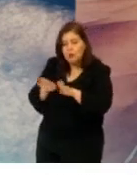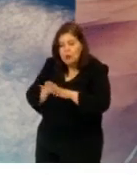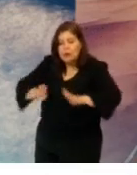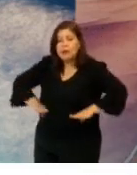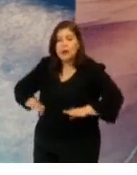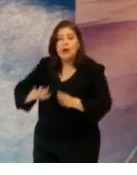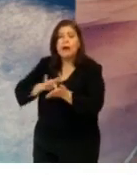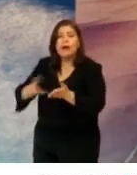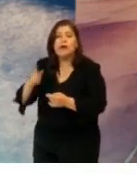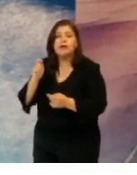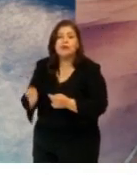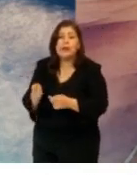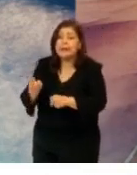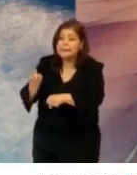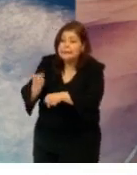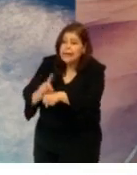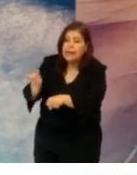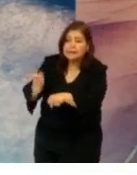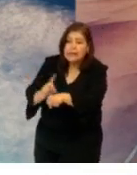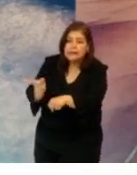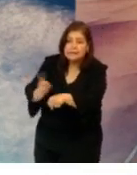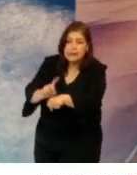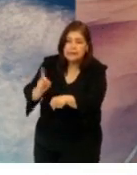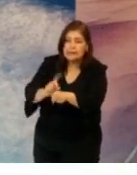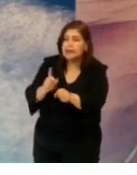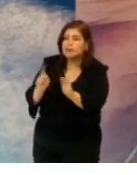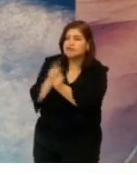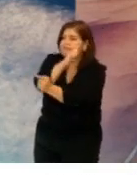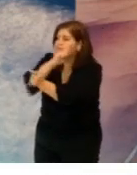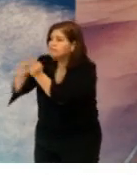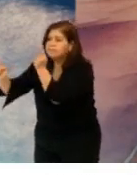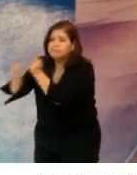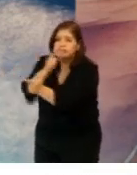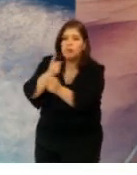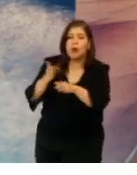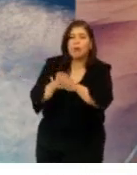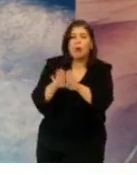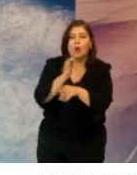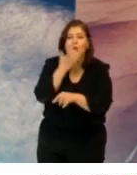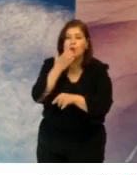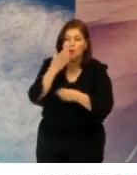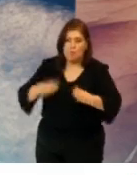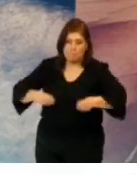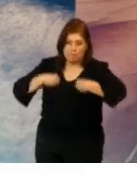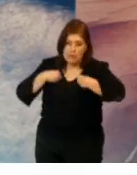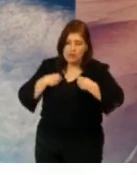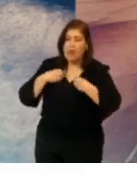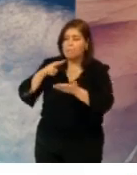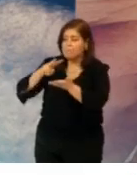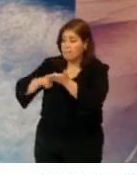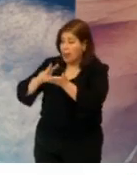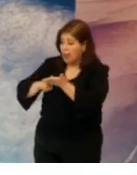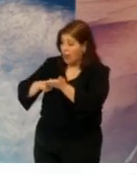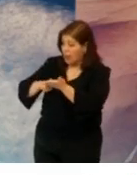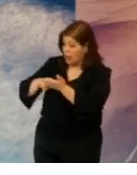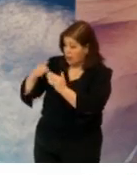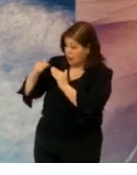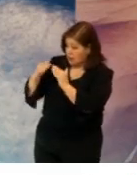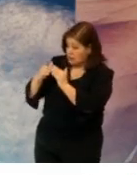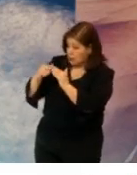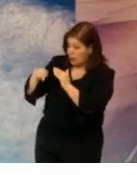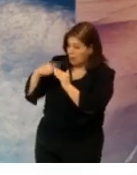Se forman en las rutinas, en los espacios de socialización. ¿Cuáles son los valores de su casa? Mire las rutinas de su